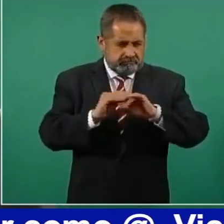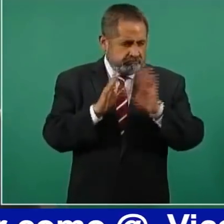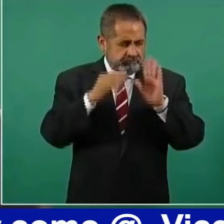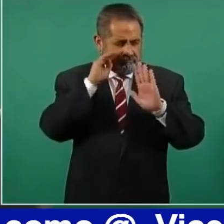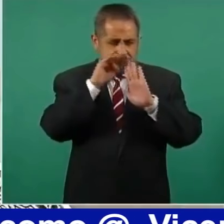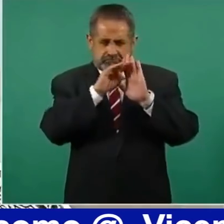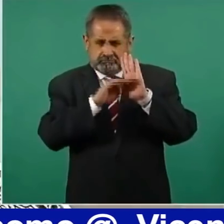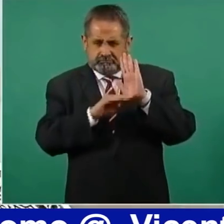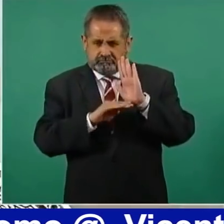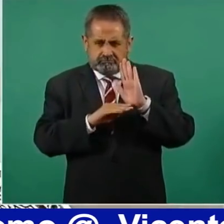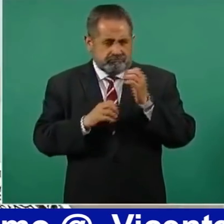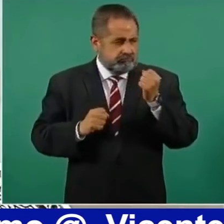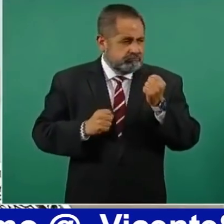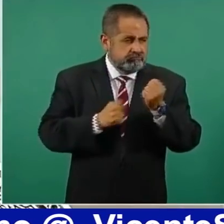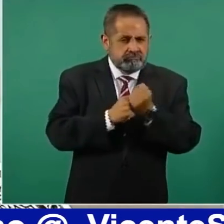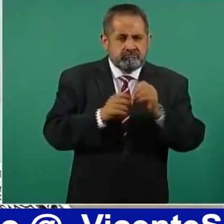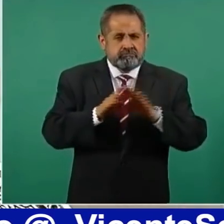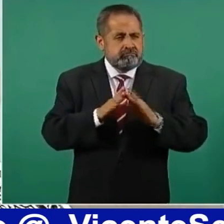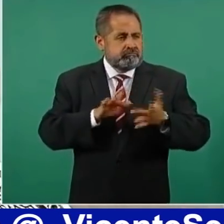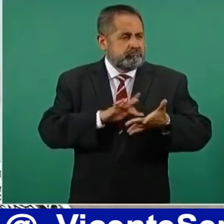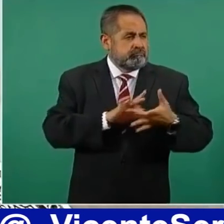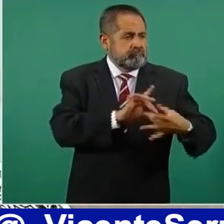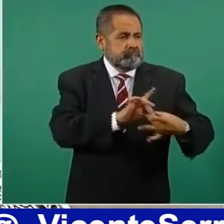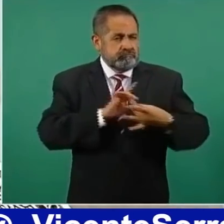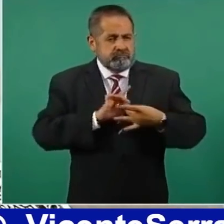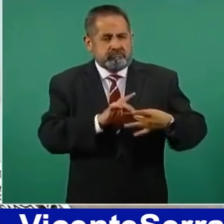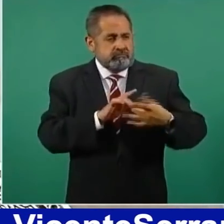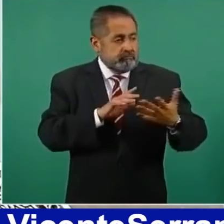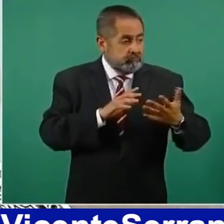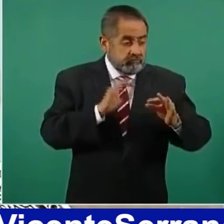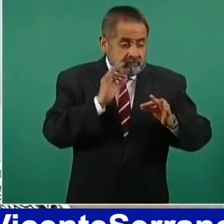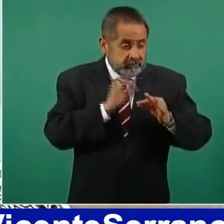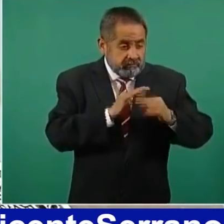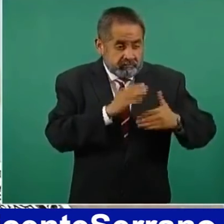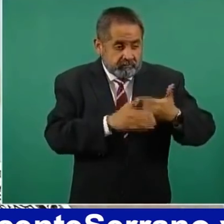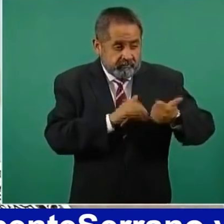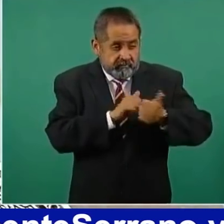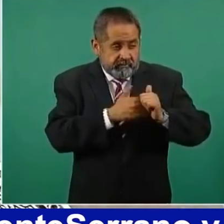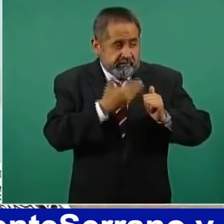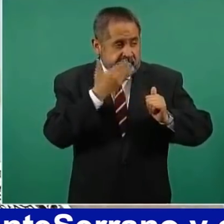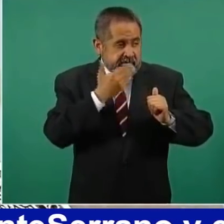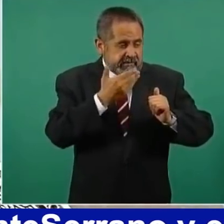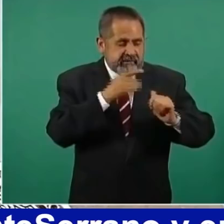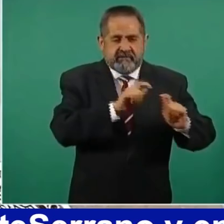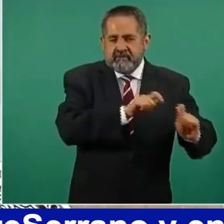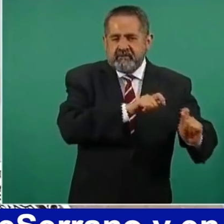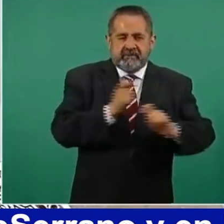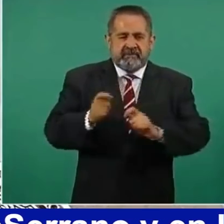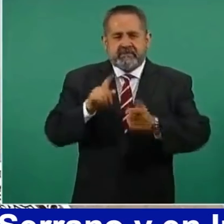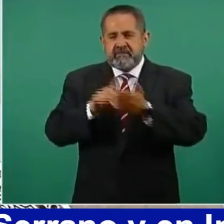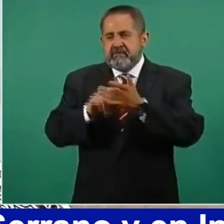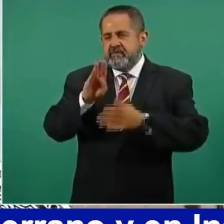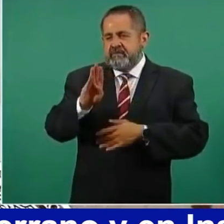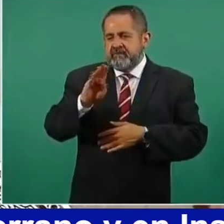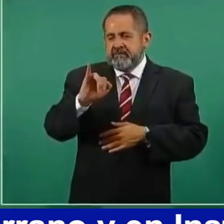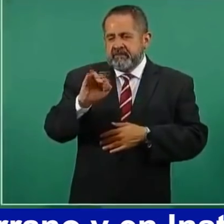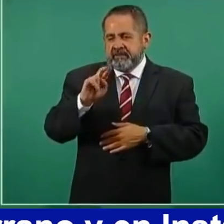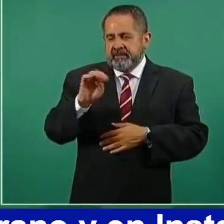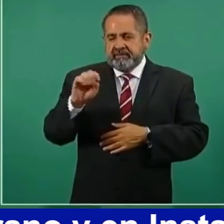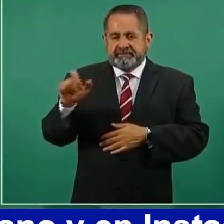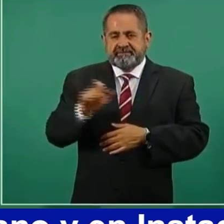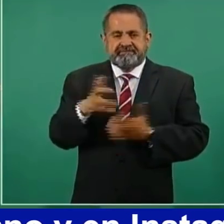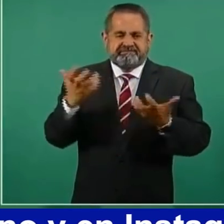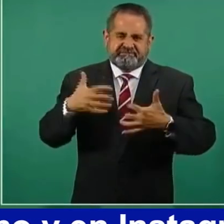muy robusto de colaboración, y si fructifica el proyecto Patria, Birmex podría ser una empresa que